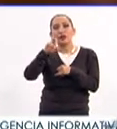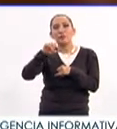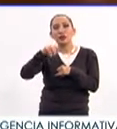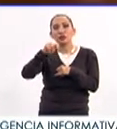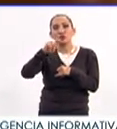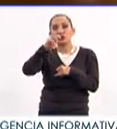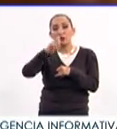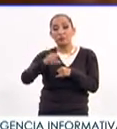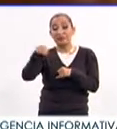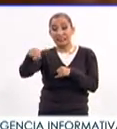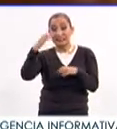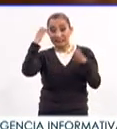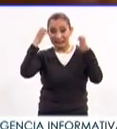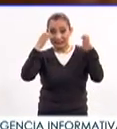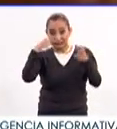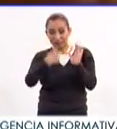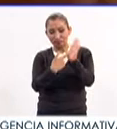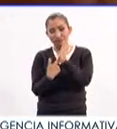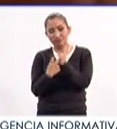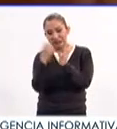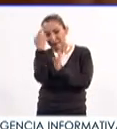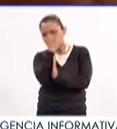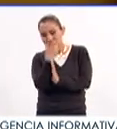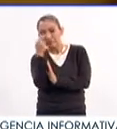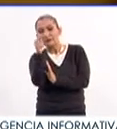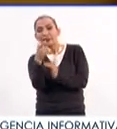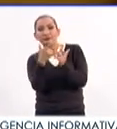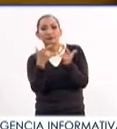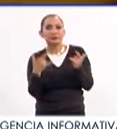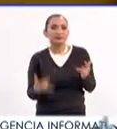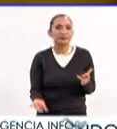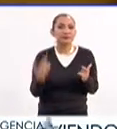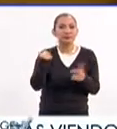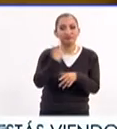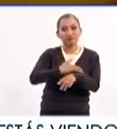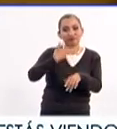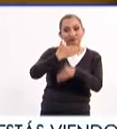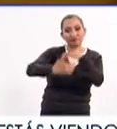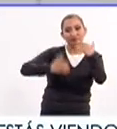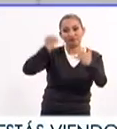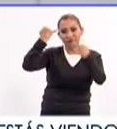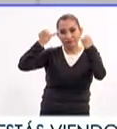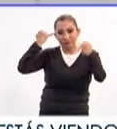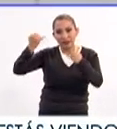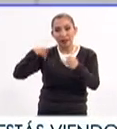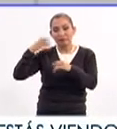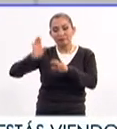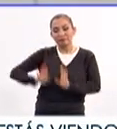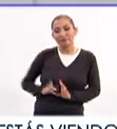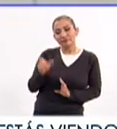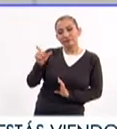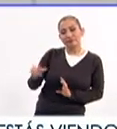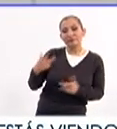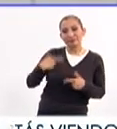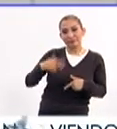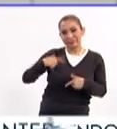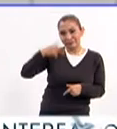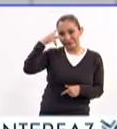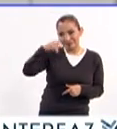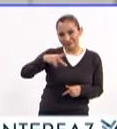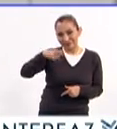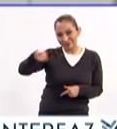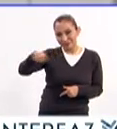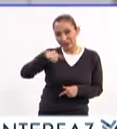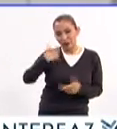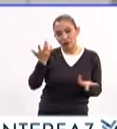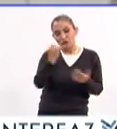Curimansuto. Esta exhibición ofrece una revisión de la historia, el proceso de creación e identidad del artista mexicano a